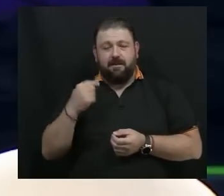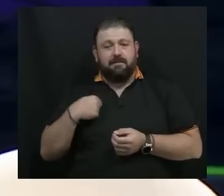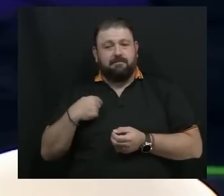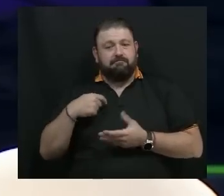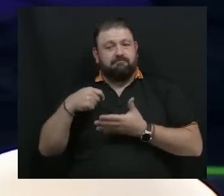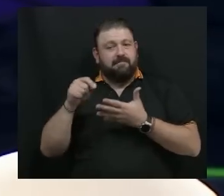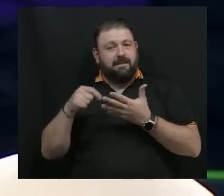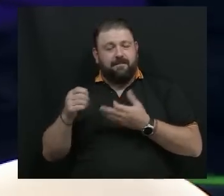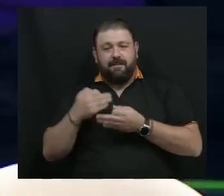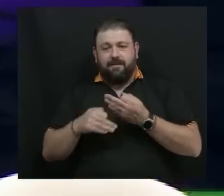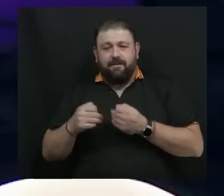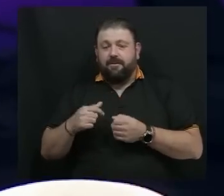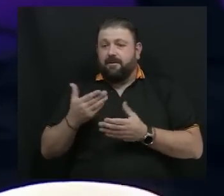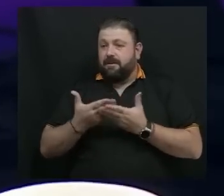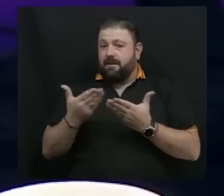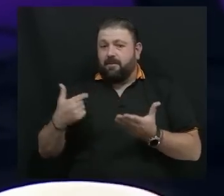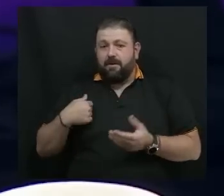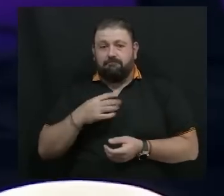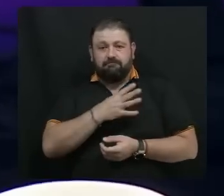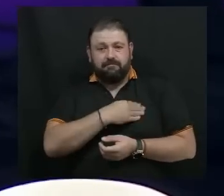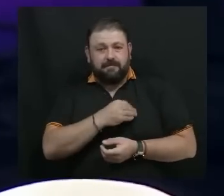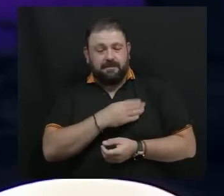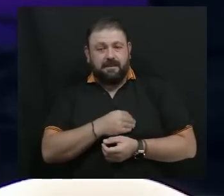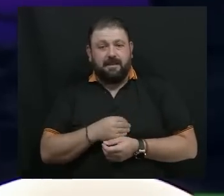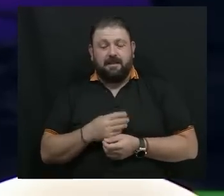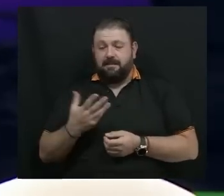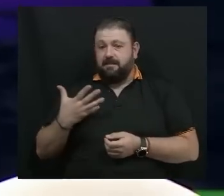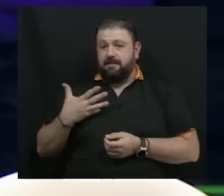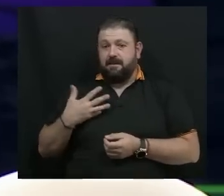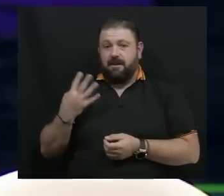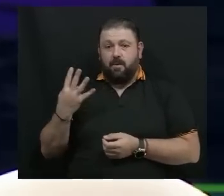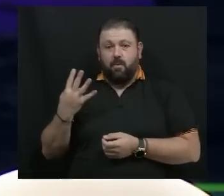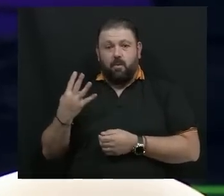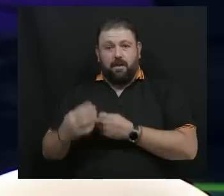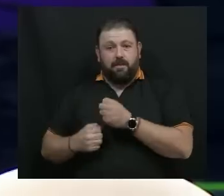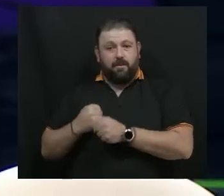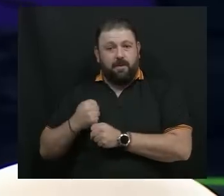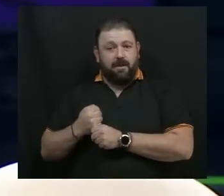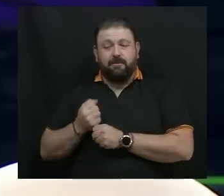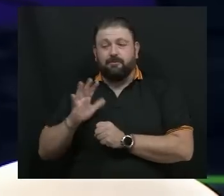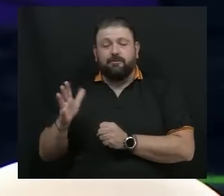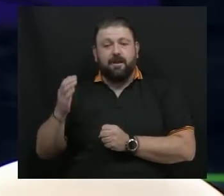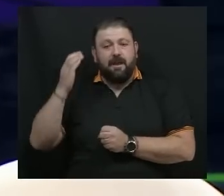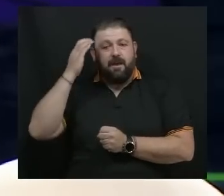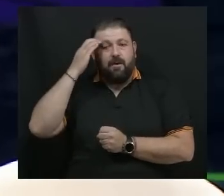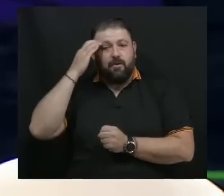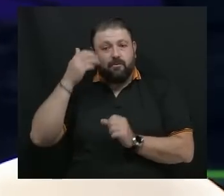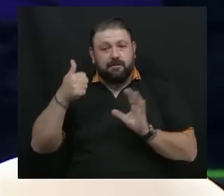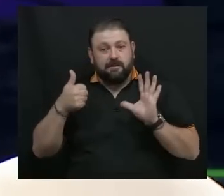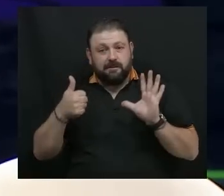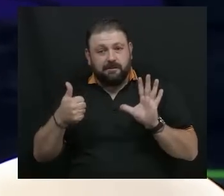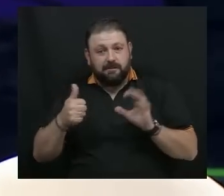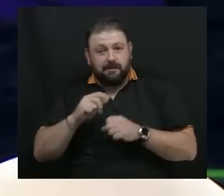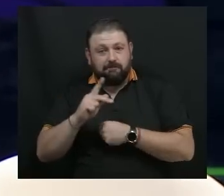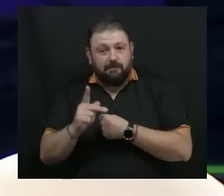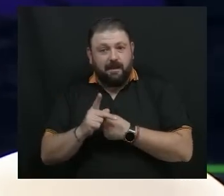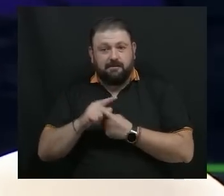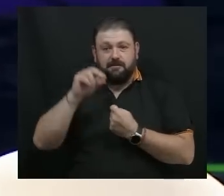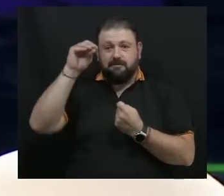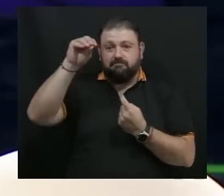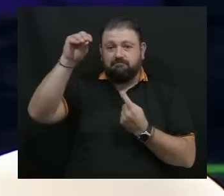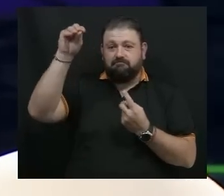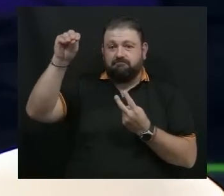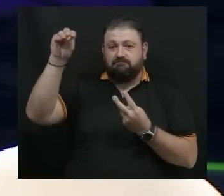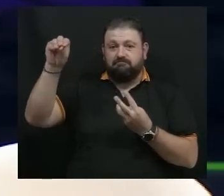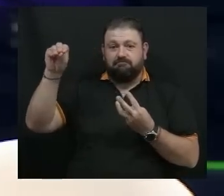mundo. Mi hija de 4 años ya ha visitado 6 países. Ya tiene varios sellos en su pasaporte. Y todo eso